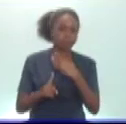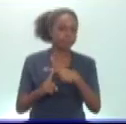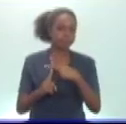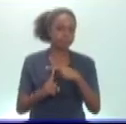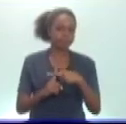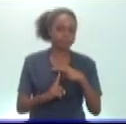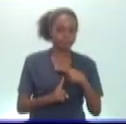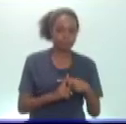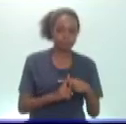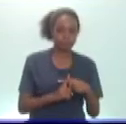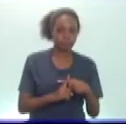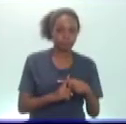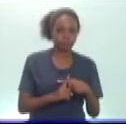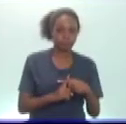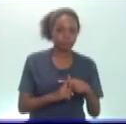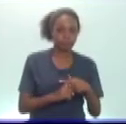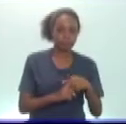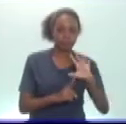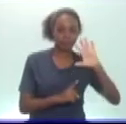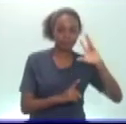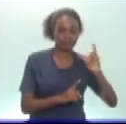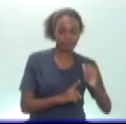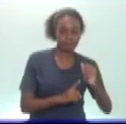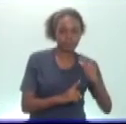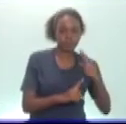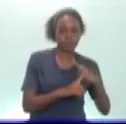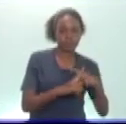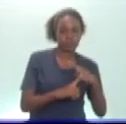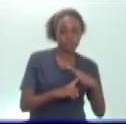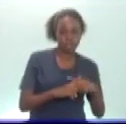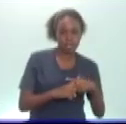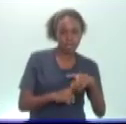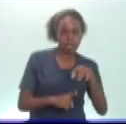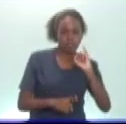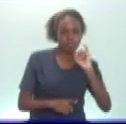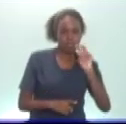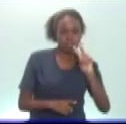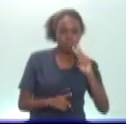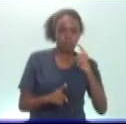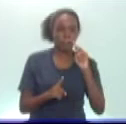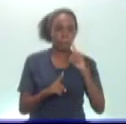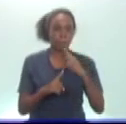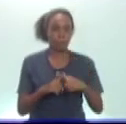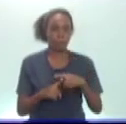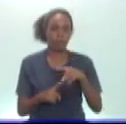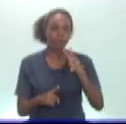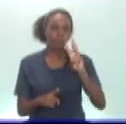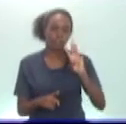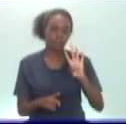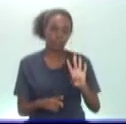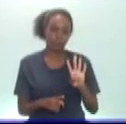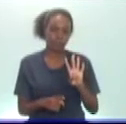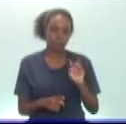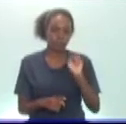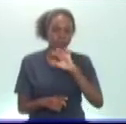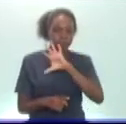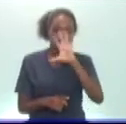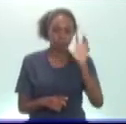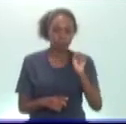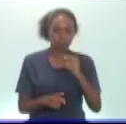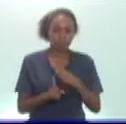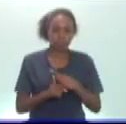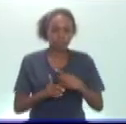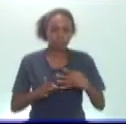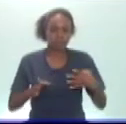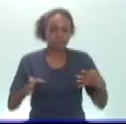y entonces tenemos el resultado de multiplicar 62 por 34. Este es un procedimiento un poco más largo